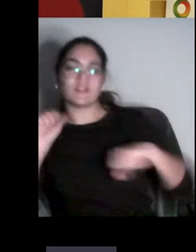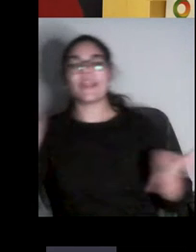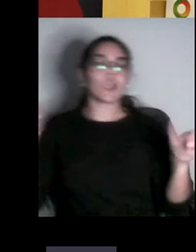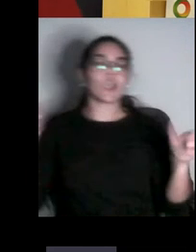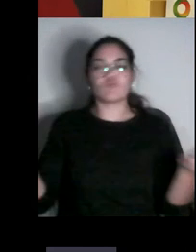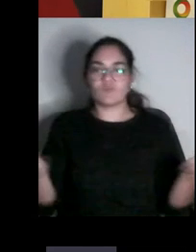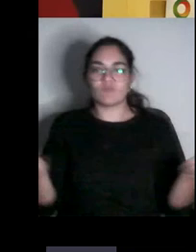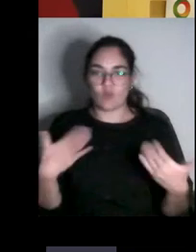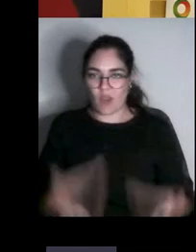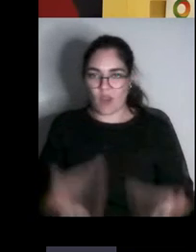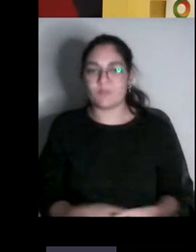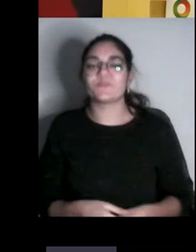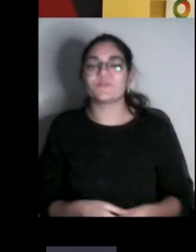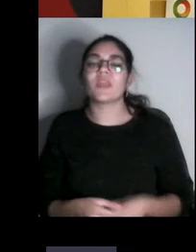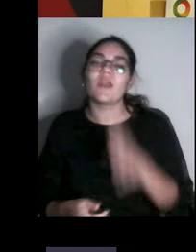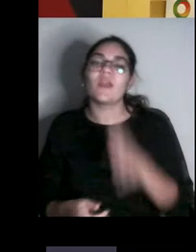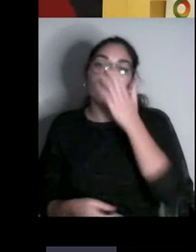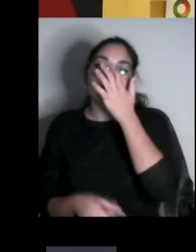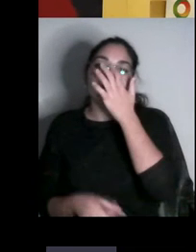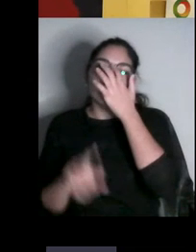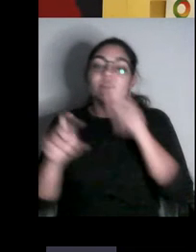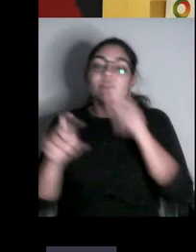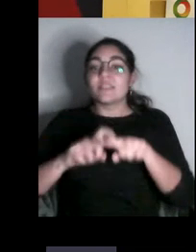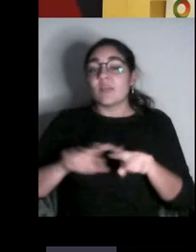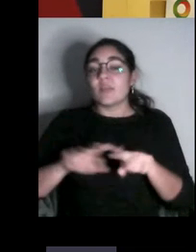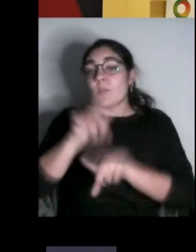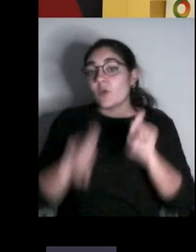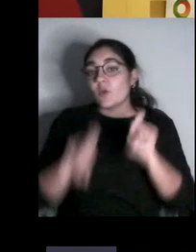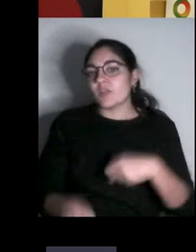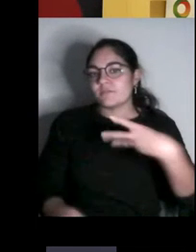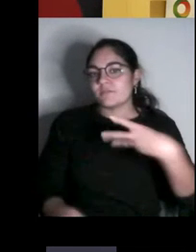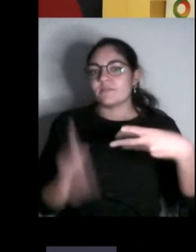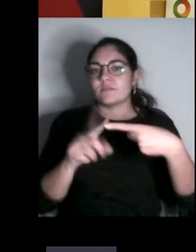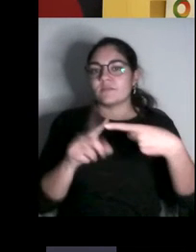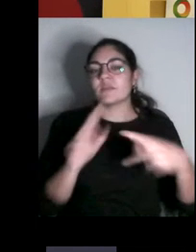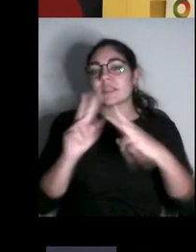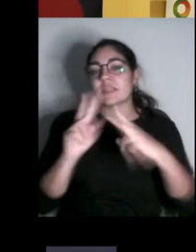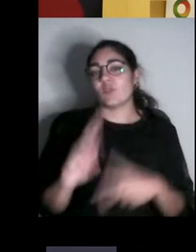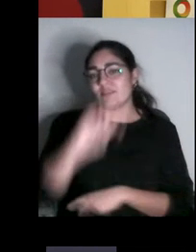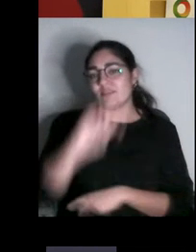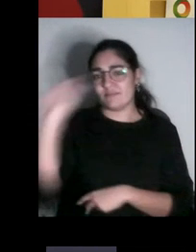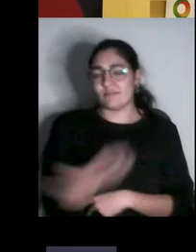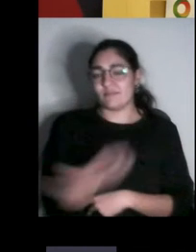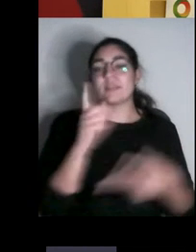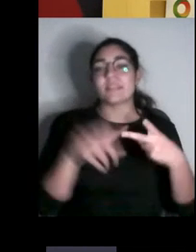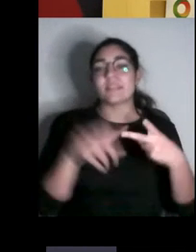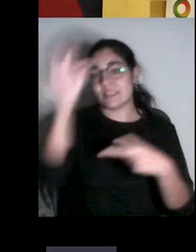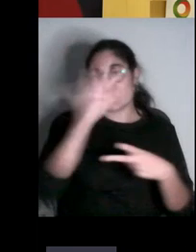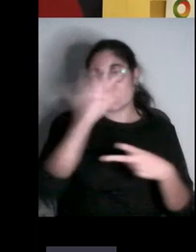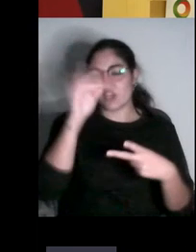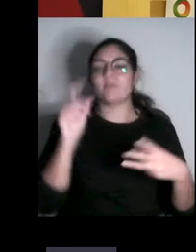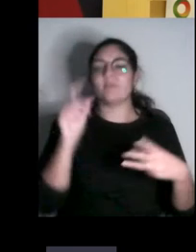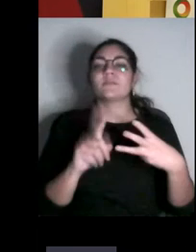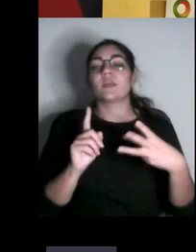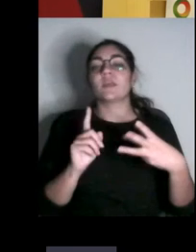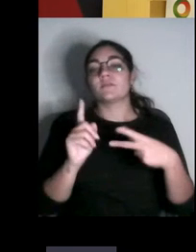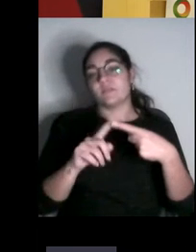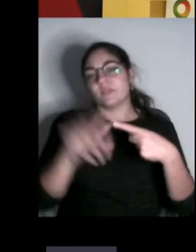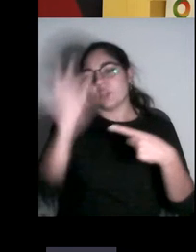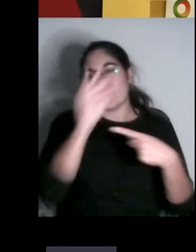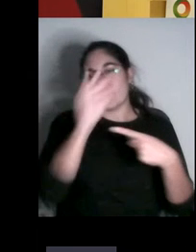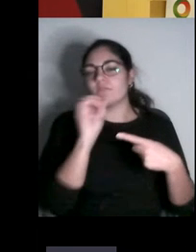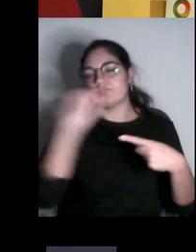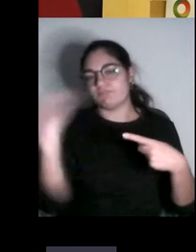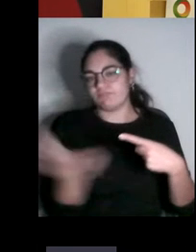en cuanto a las preguntas tenemos tres tipos de preguntas las multi respuestas teóricas las teóricas normales y luego por otro lado las prácticas